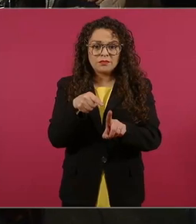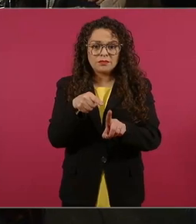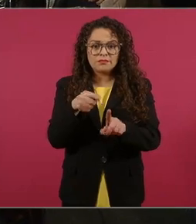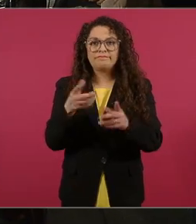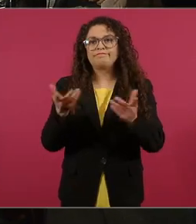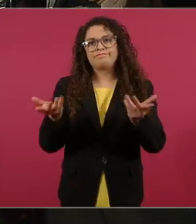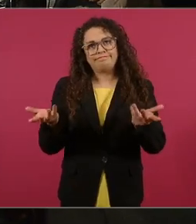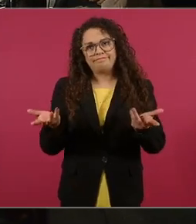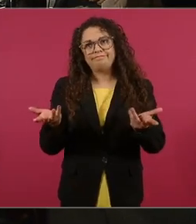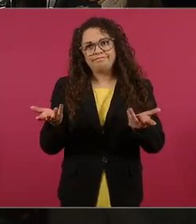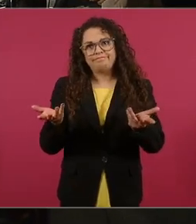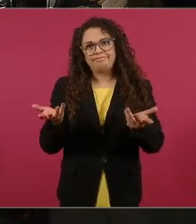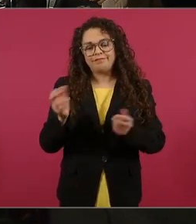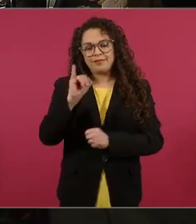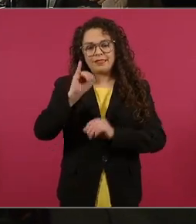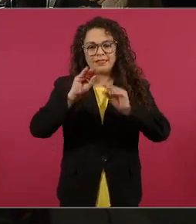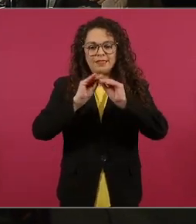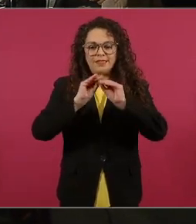pues es entendible